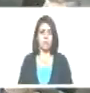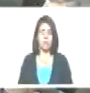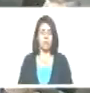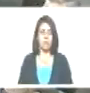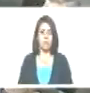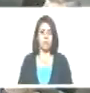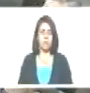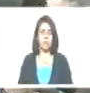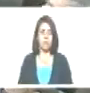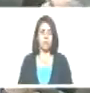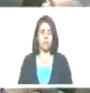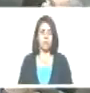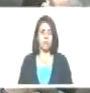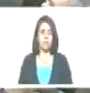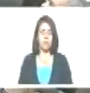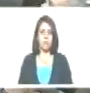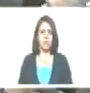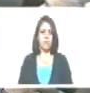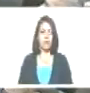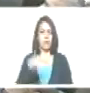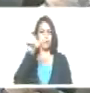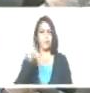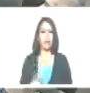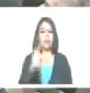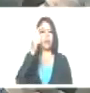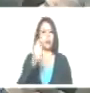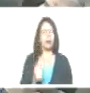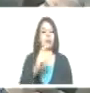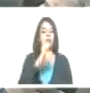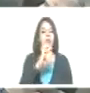Voy a dejar en el derecho de palabra al diputado Cristóbal Jiménez.